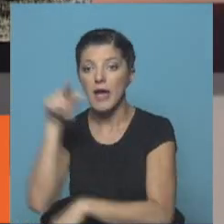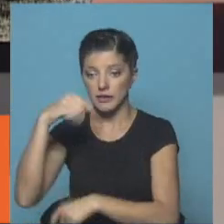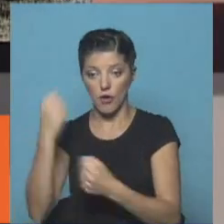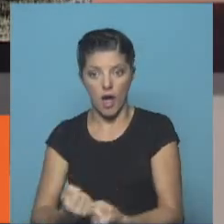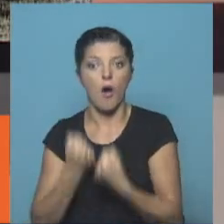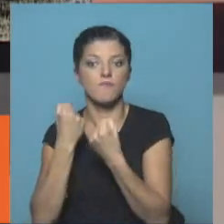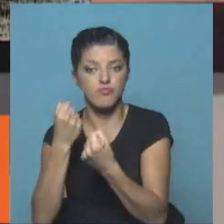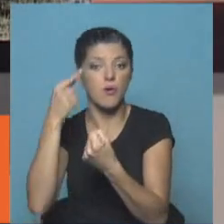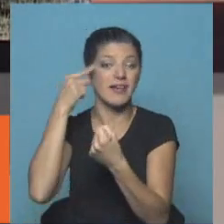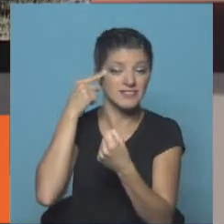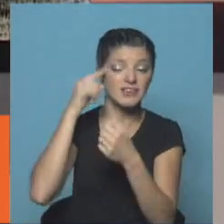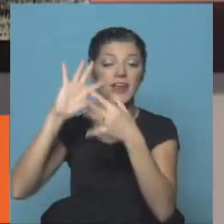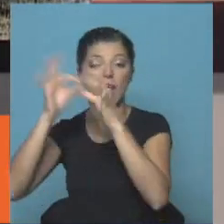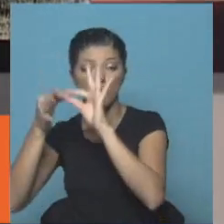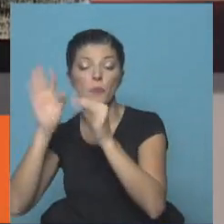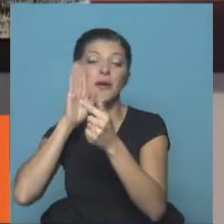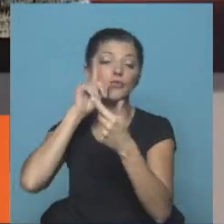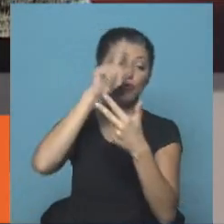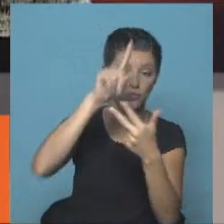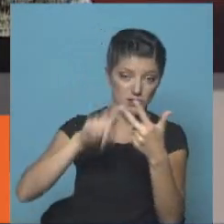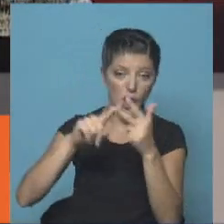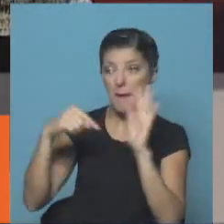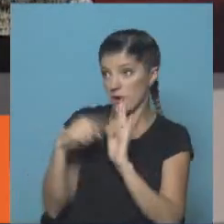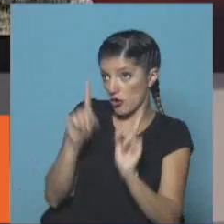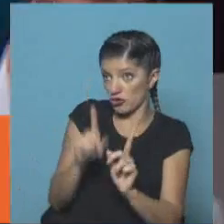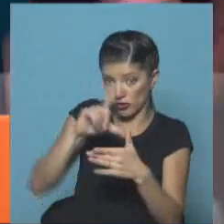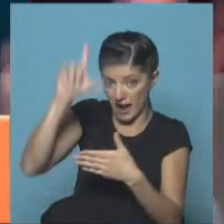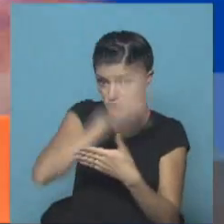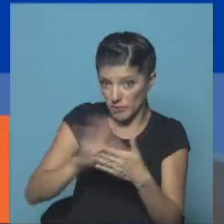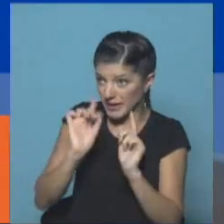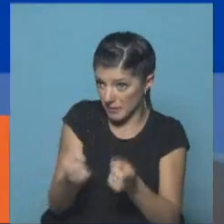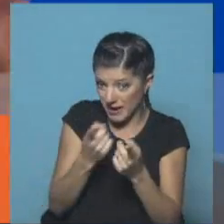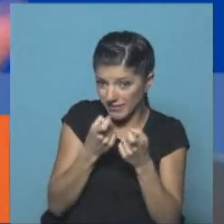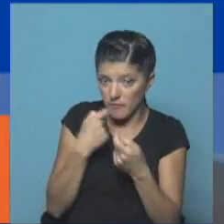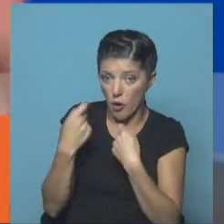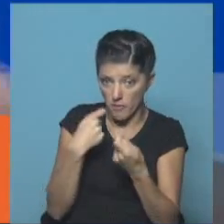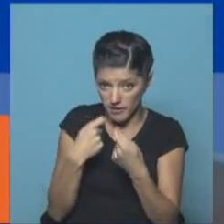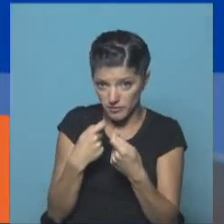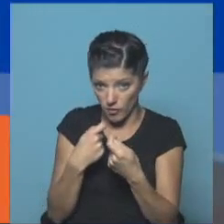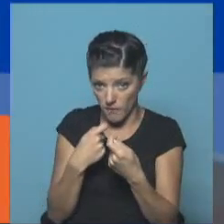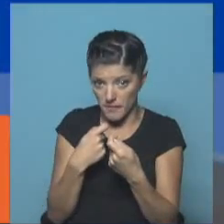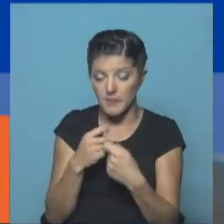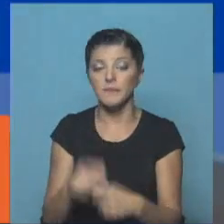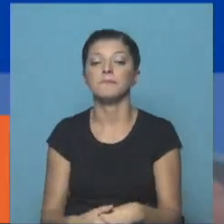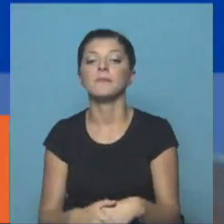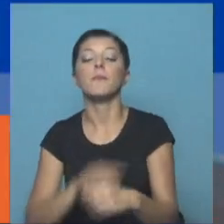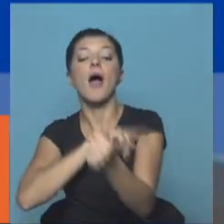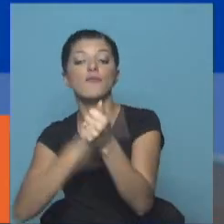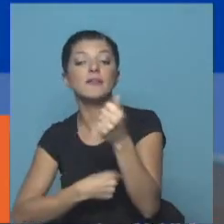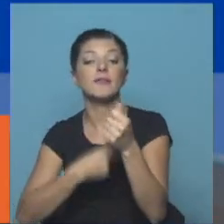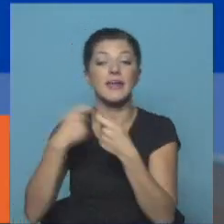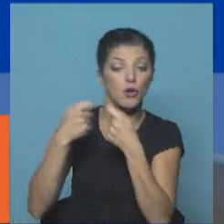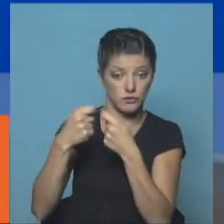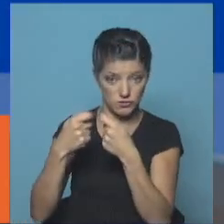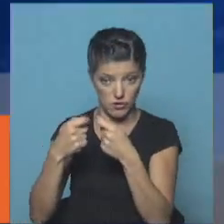Unidos, a nosotros como región nos conviene también negociar por razones de relación también, ¿no? Relación de fuerza y relación de negociación como bloque.